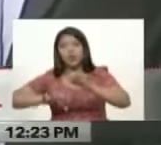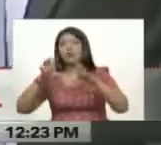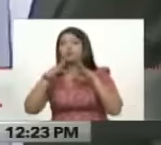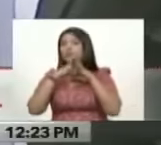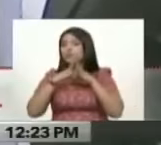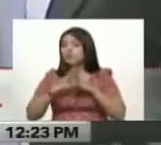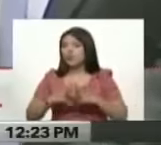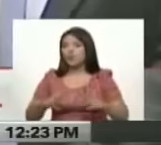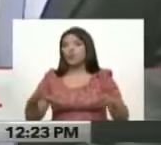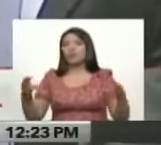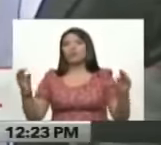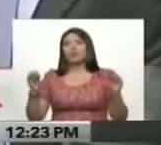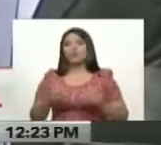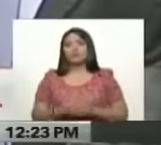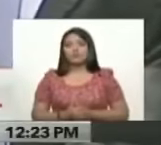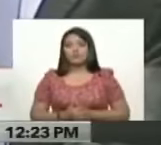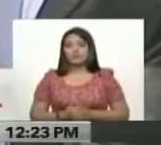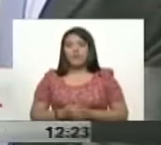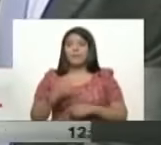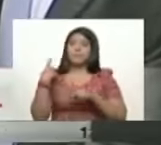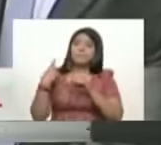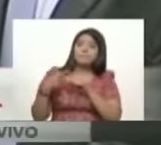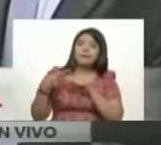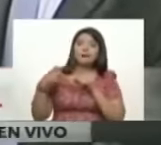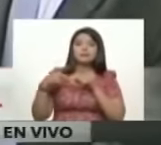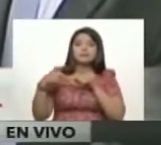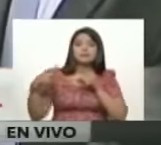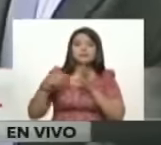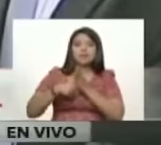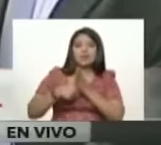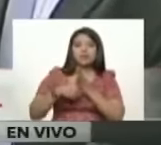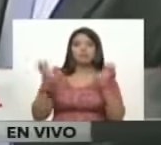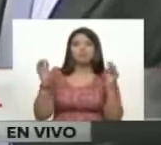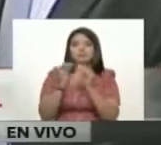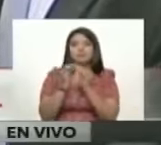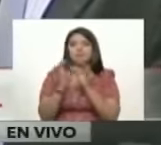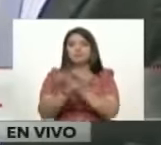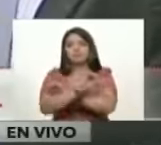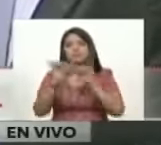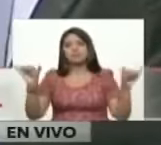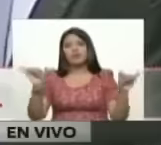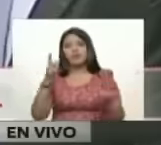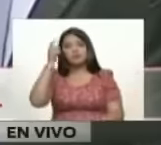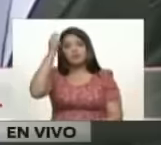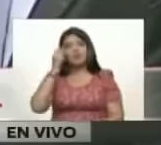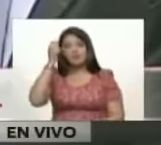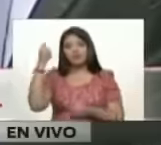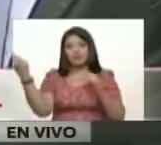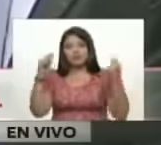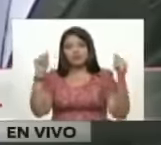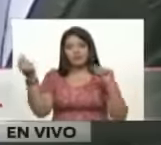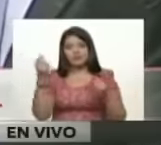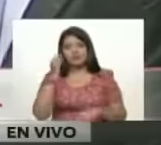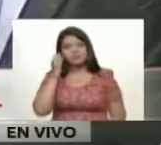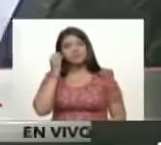adjudicación, cotejados con su cédula de identidad. Es todo, señor director de debates.